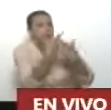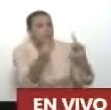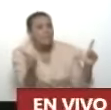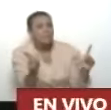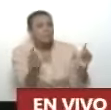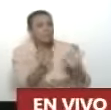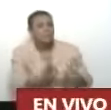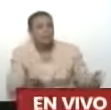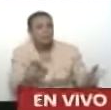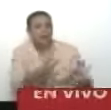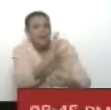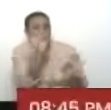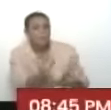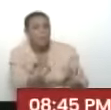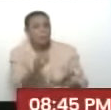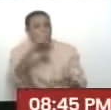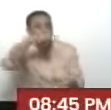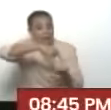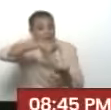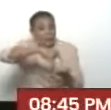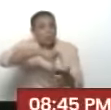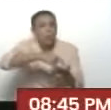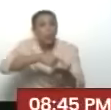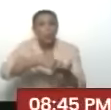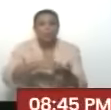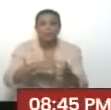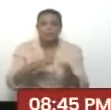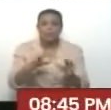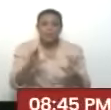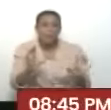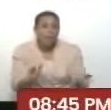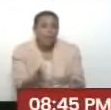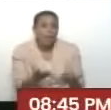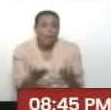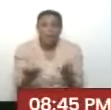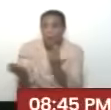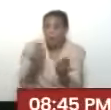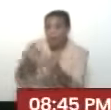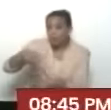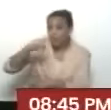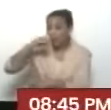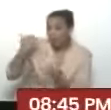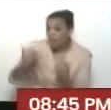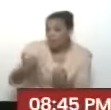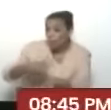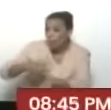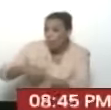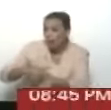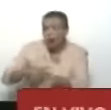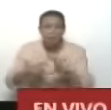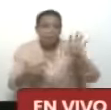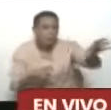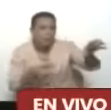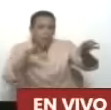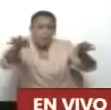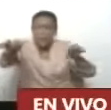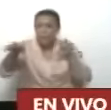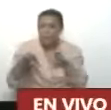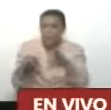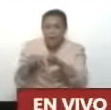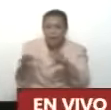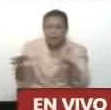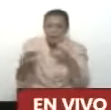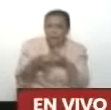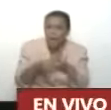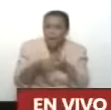venezolanidad, porque fue la vez en la que la gaita se reunió con el tambor de la costa, el ejército de Oriente con el ejército del Llano y el